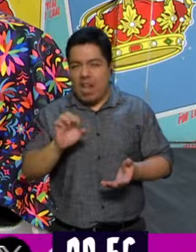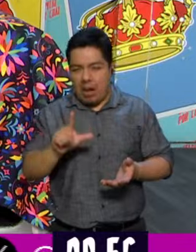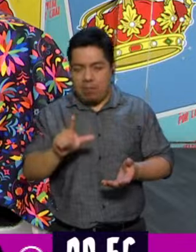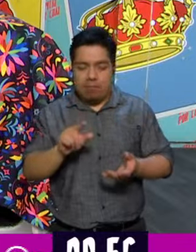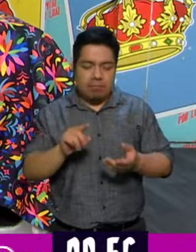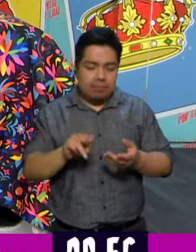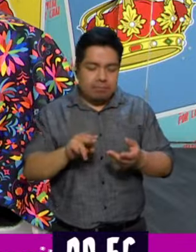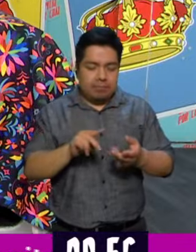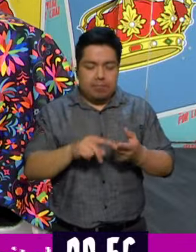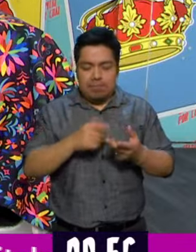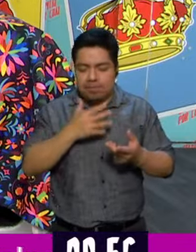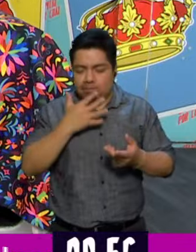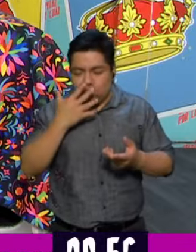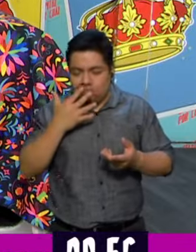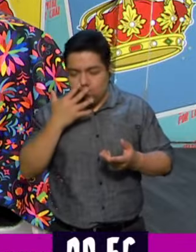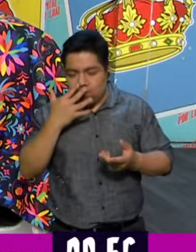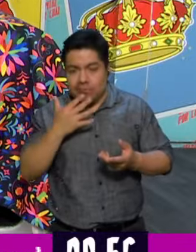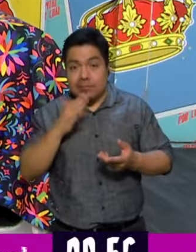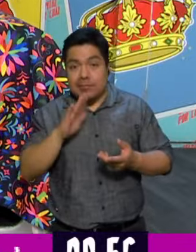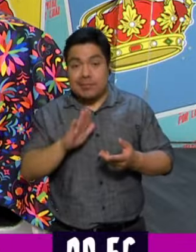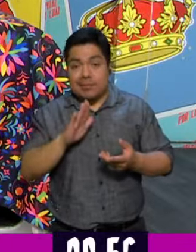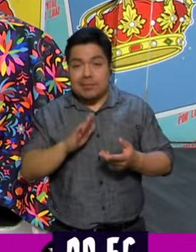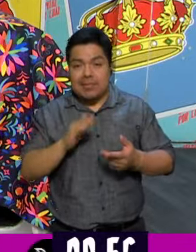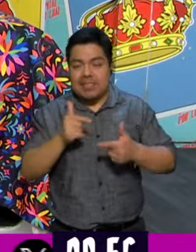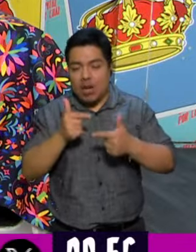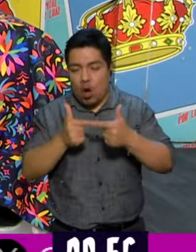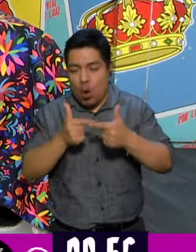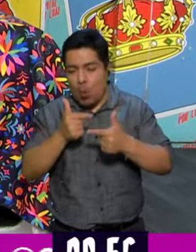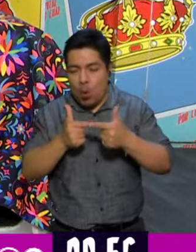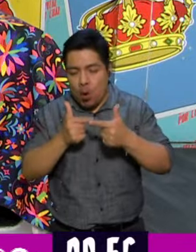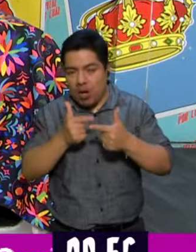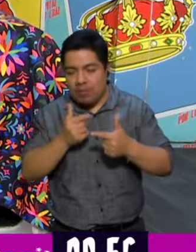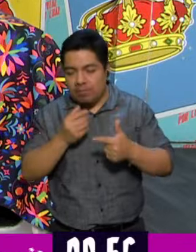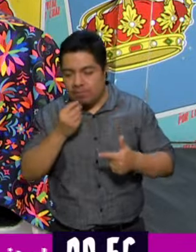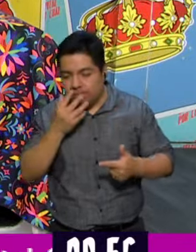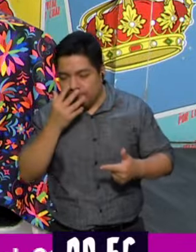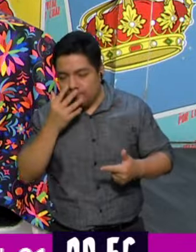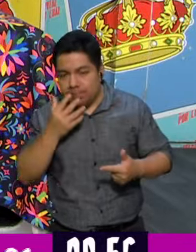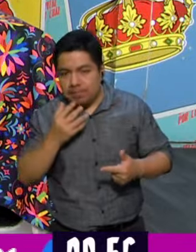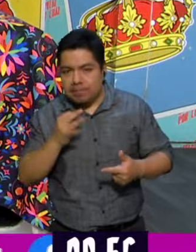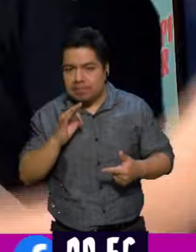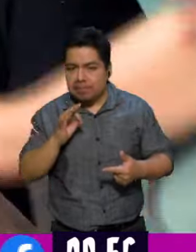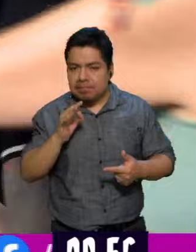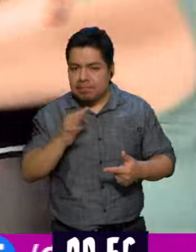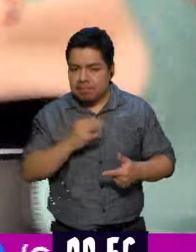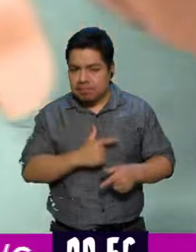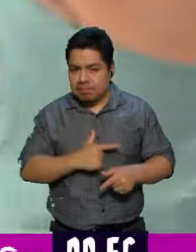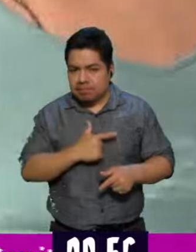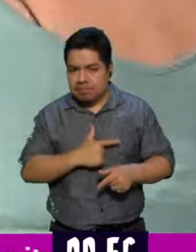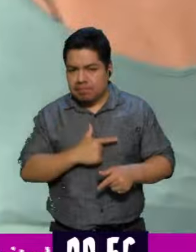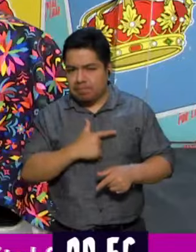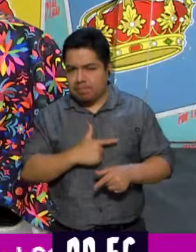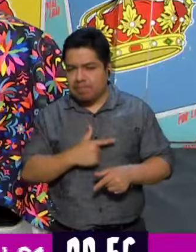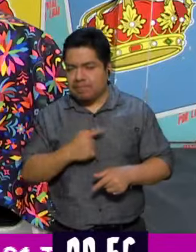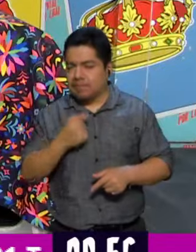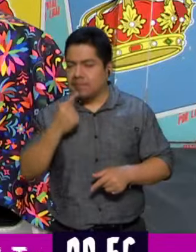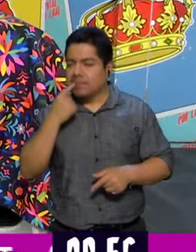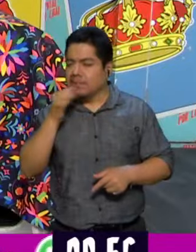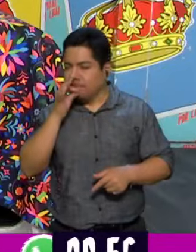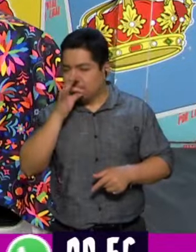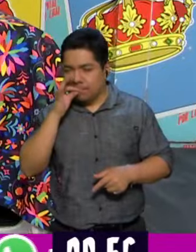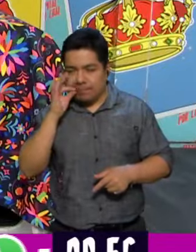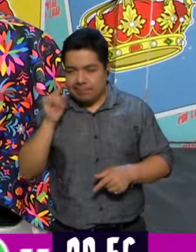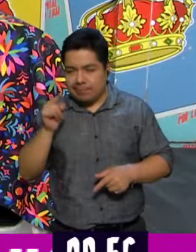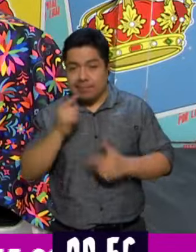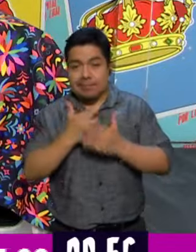tiene ese olorcito a leche quemada, qué elegante. Ay, qué elegancia. Hasta me llega su tufo bien rico, ¿eh? Cállese, ¿qué comió, chef? Cállese. Ah. Vamos a leer